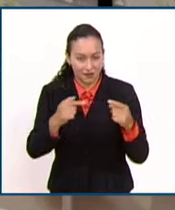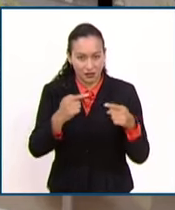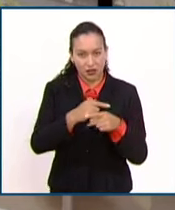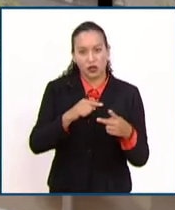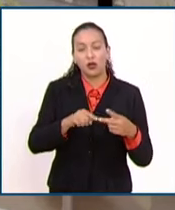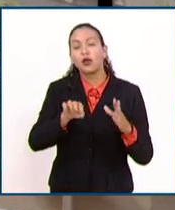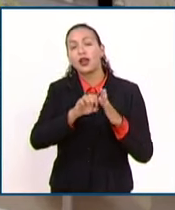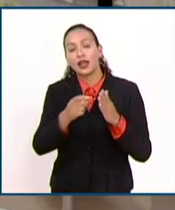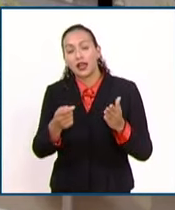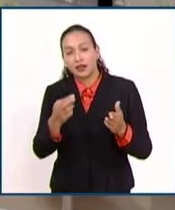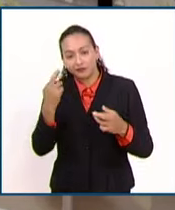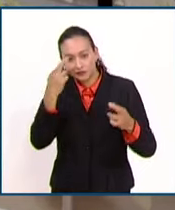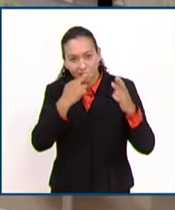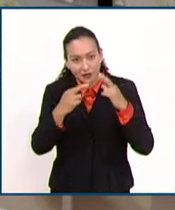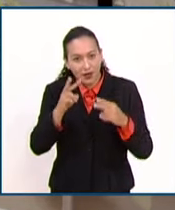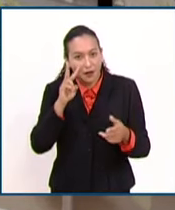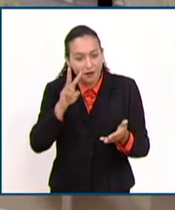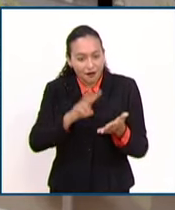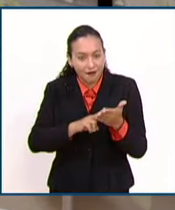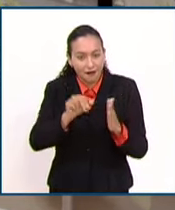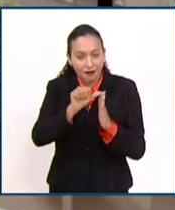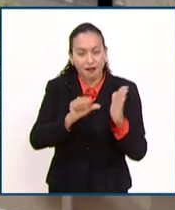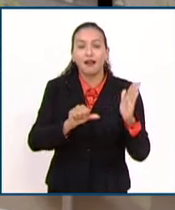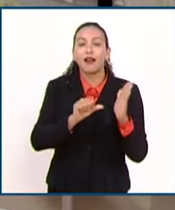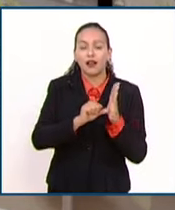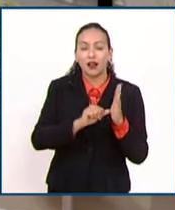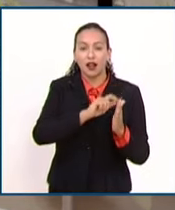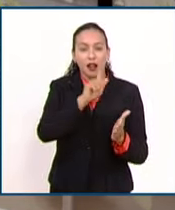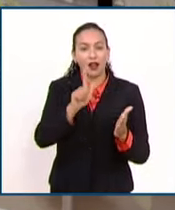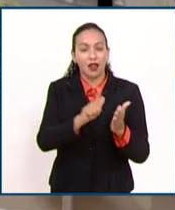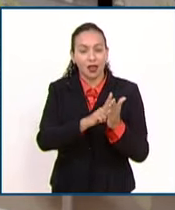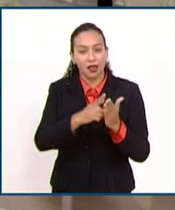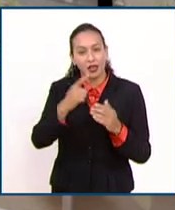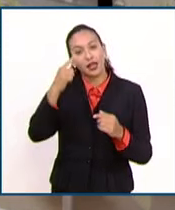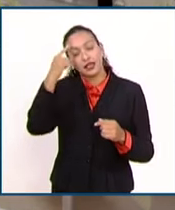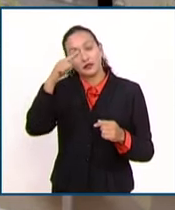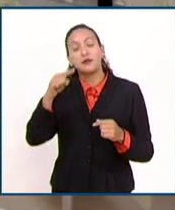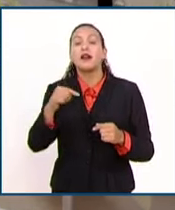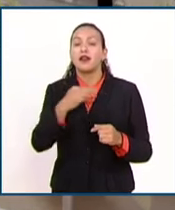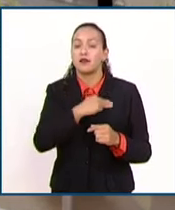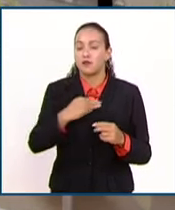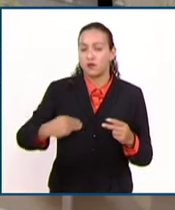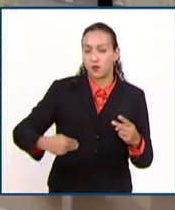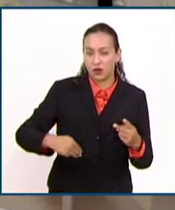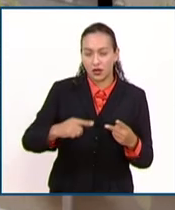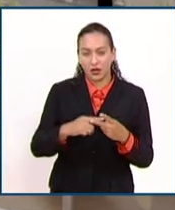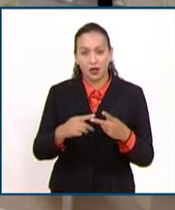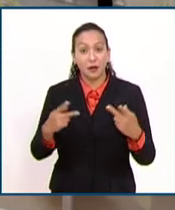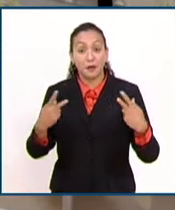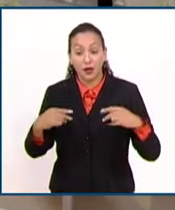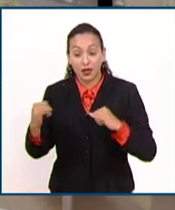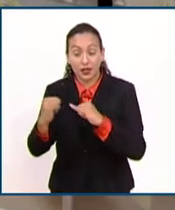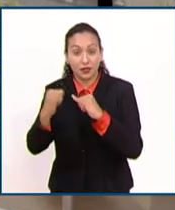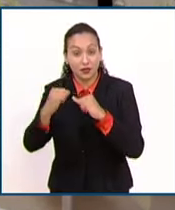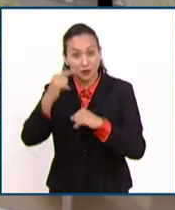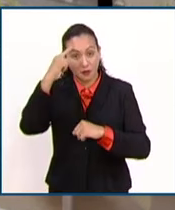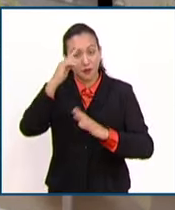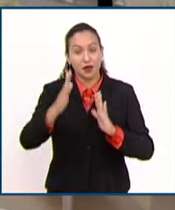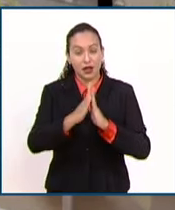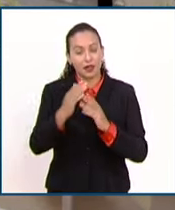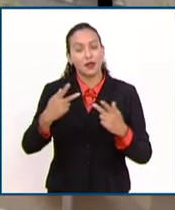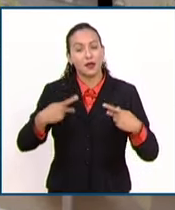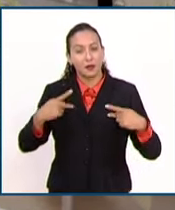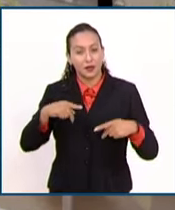la constitucionalidad de distintos artículos de las leyes orgánica municipal y de mecanismos de participación ciudadana del